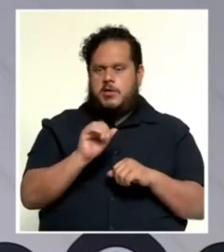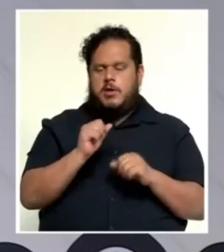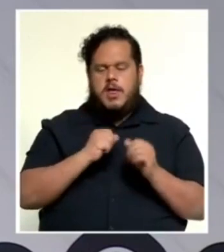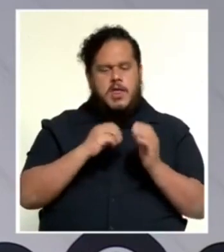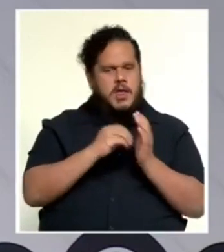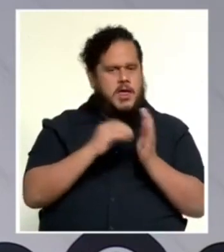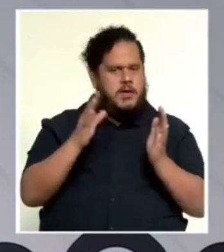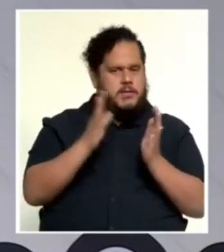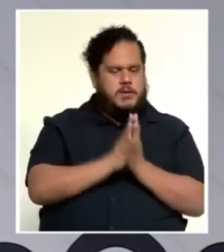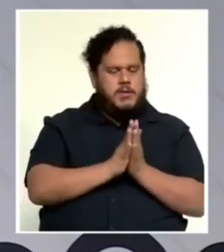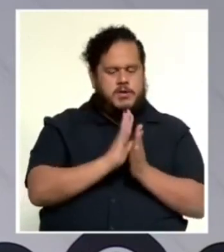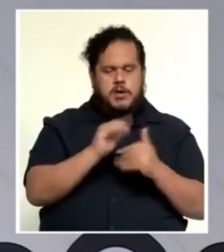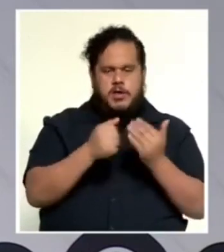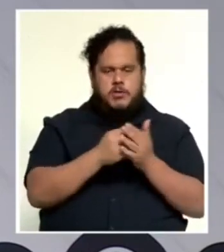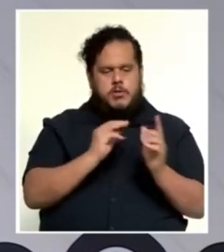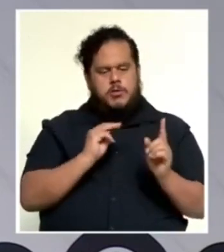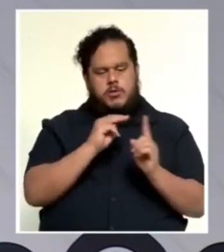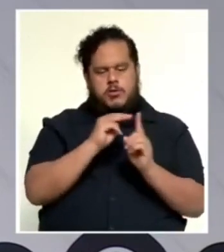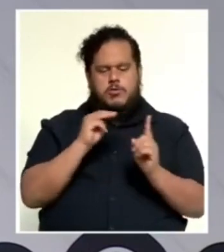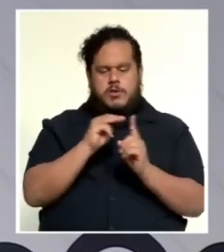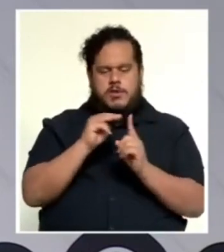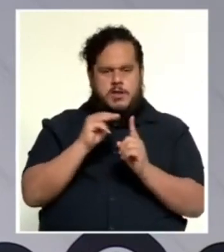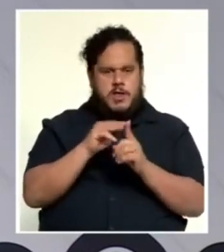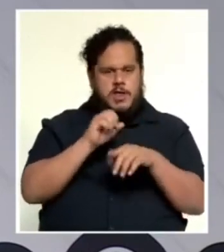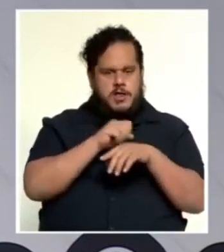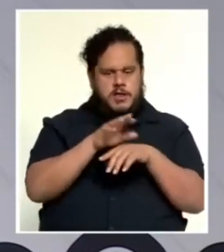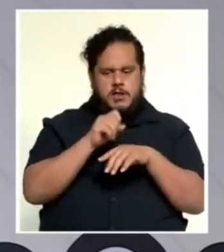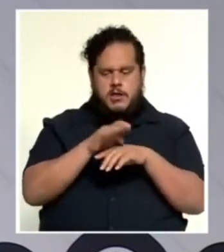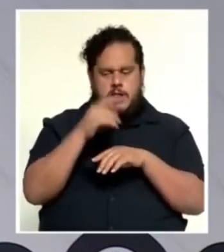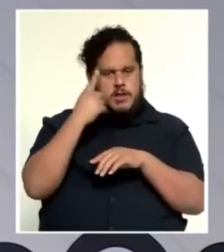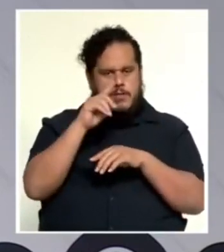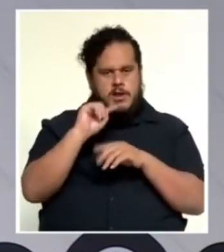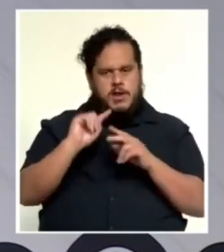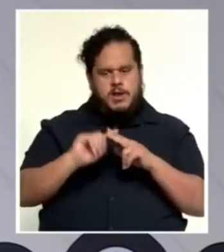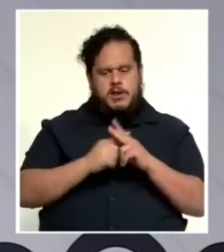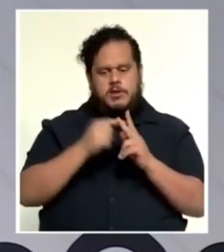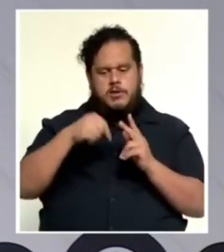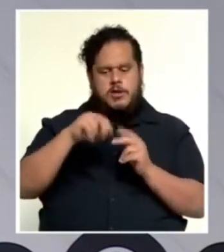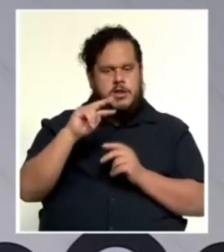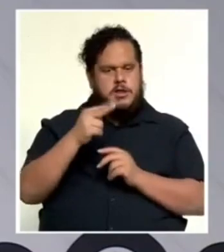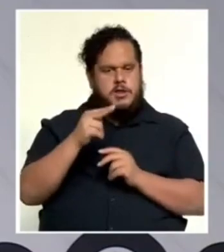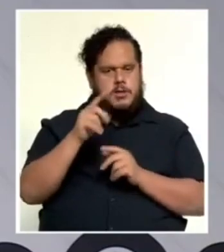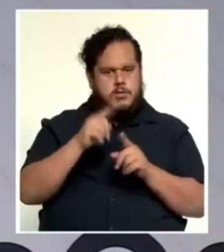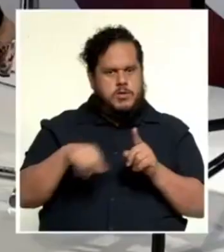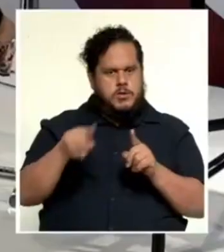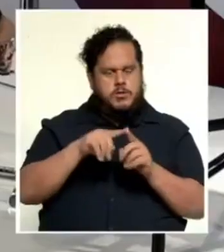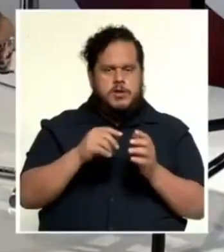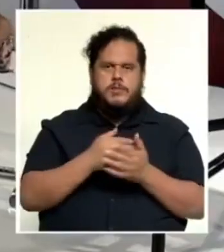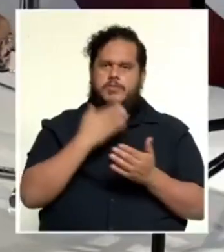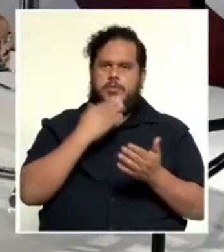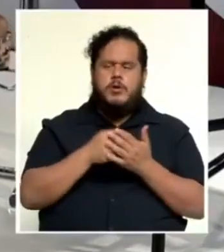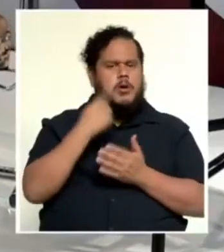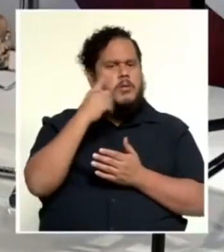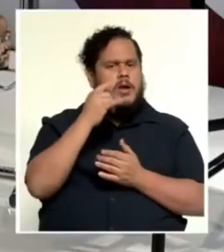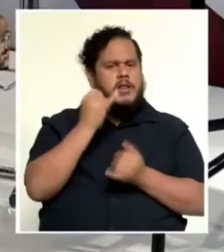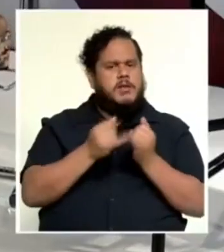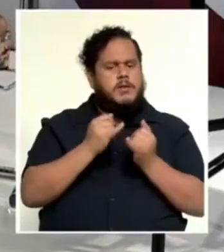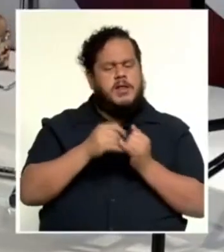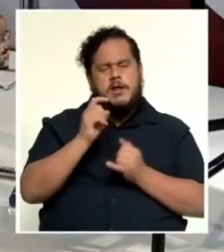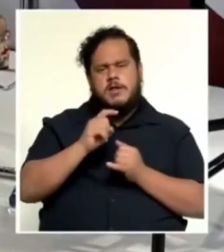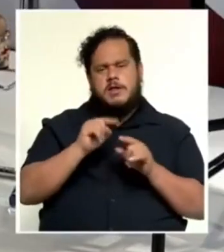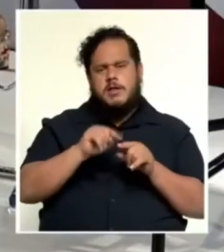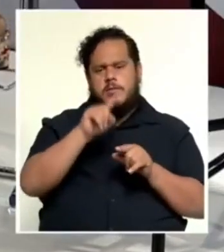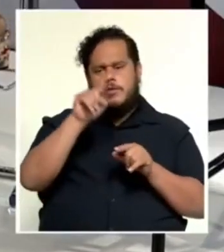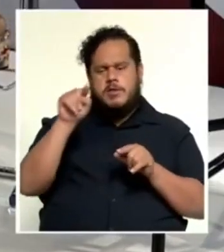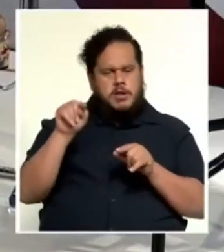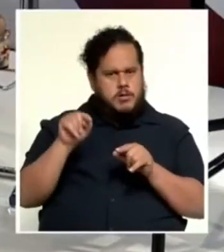en justamente los mensajes que se han lanzado para el inicio de esta segunda ronda. Para terminar necesitamos el cuadro